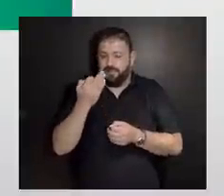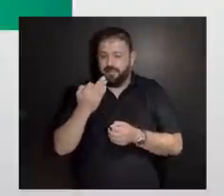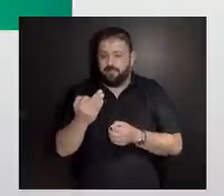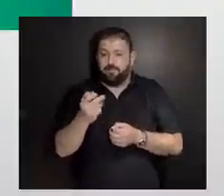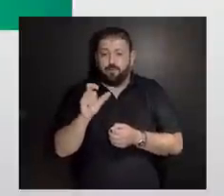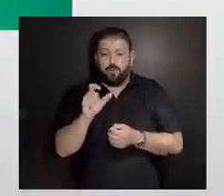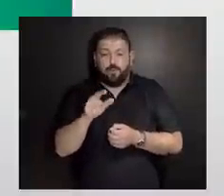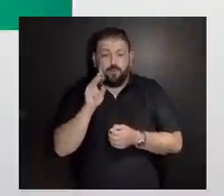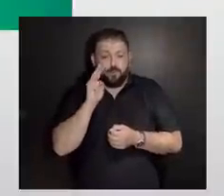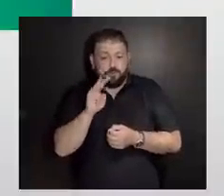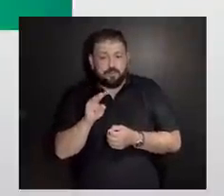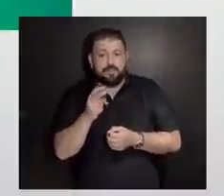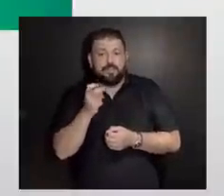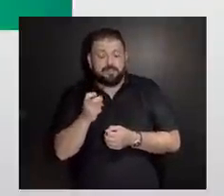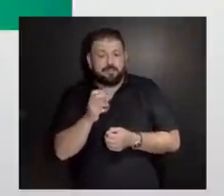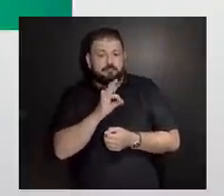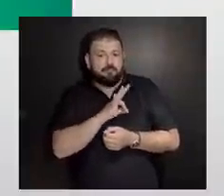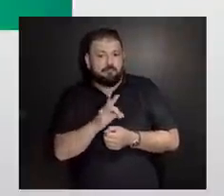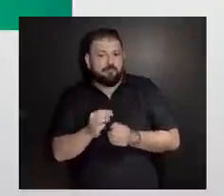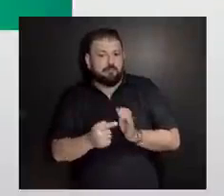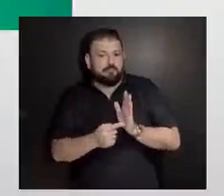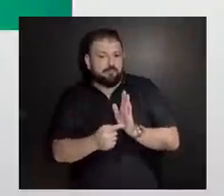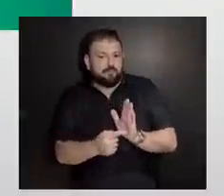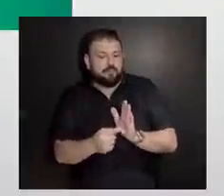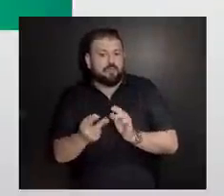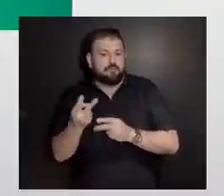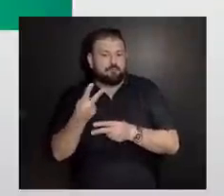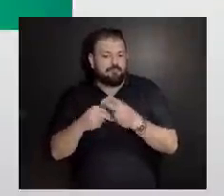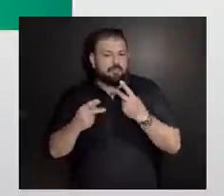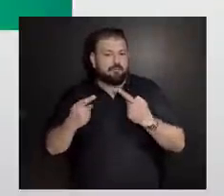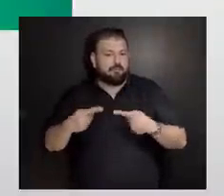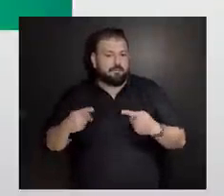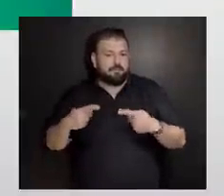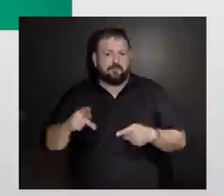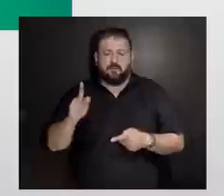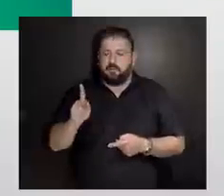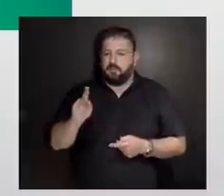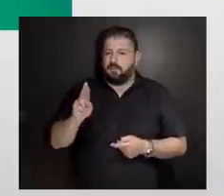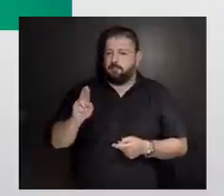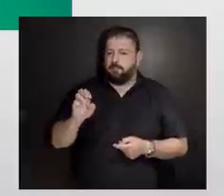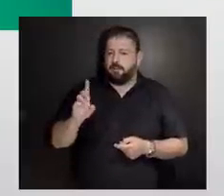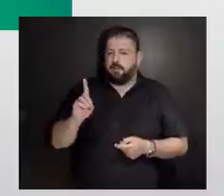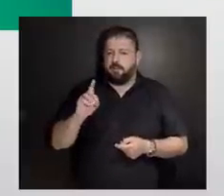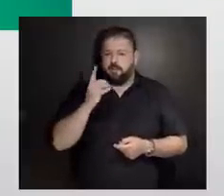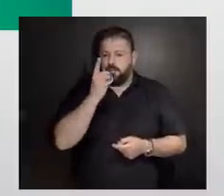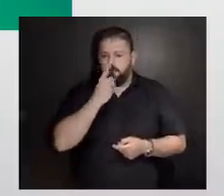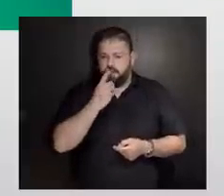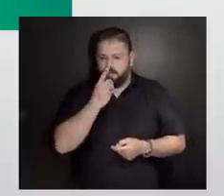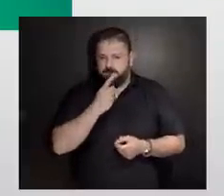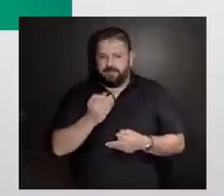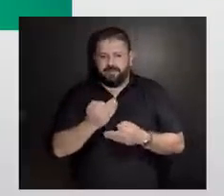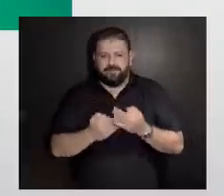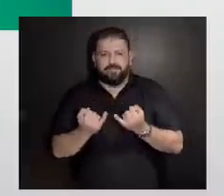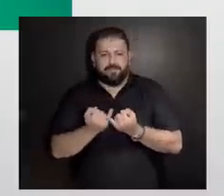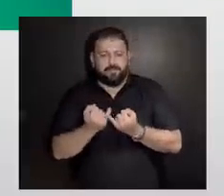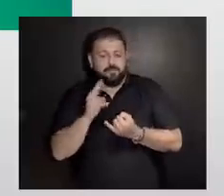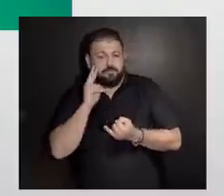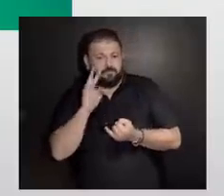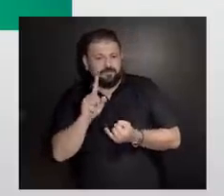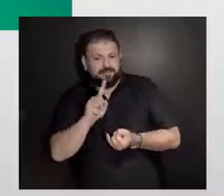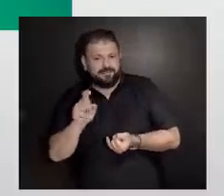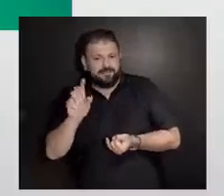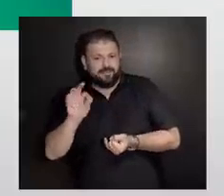Se les considera ya una persona prediabética cuando después de un alimento a las 2 horas tiene un valor de 140, pero menor a